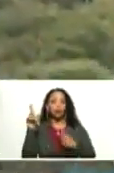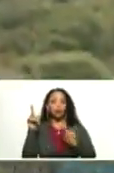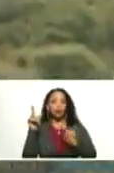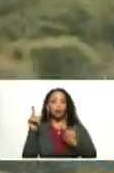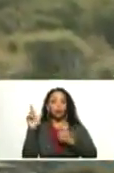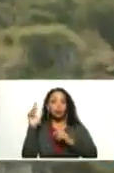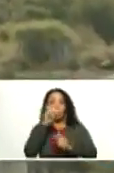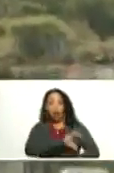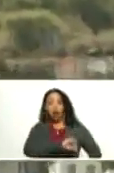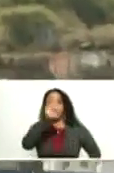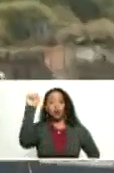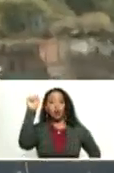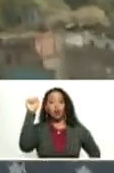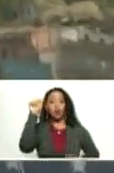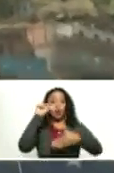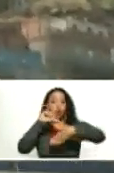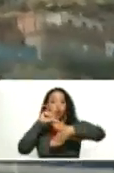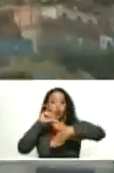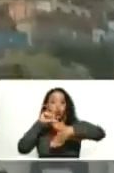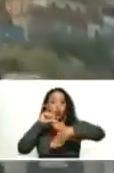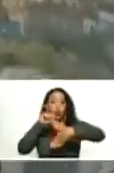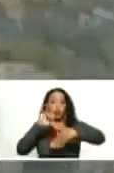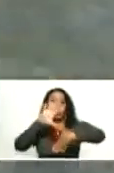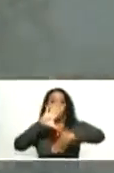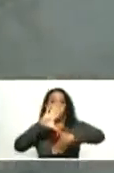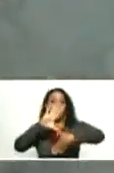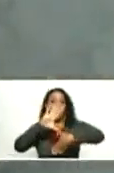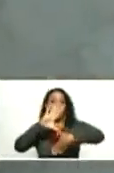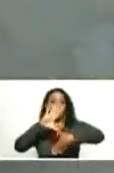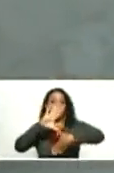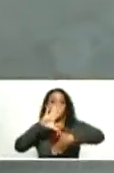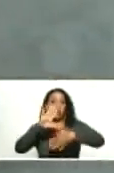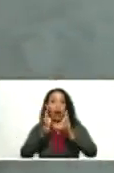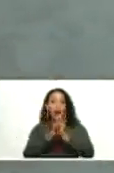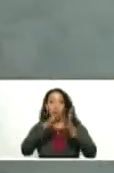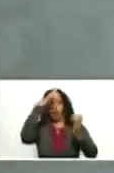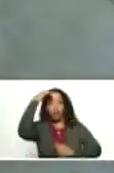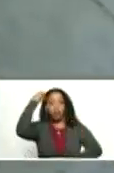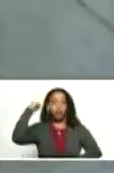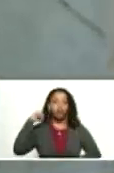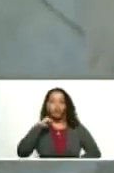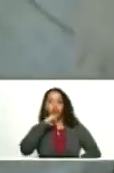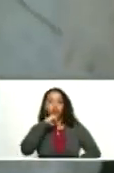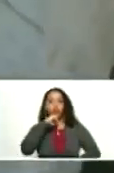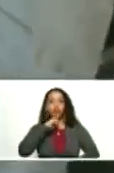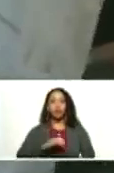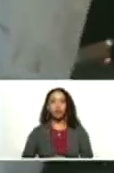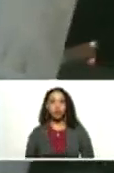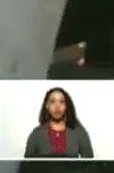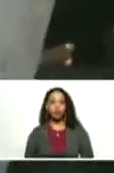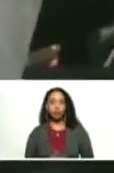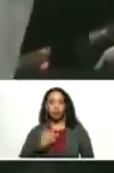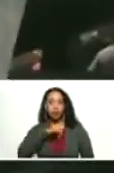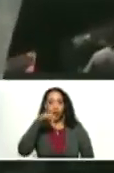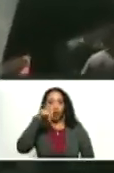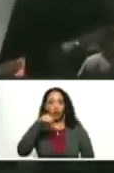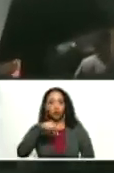libertador de Sudamérica, de nuestra América, el gran Francisco de Miranda. Aquí estamos,